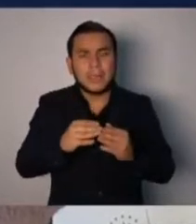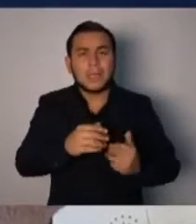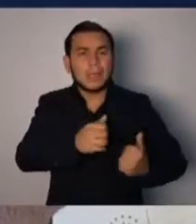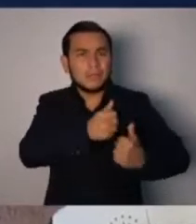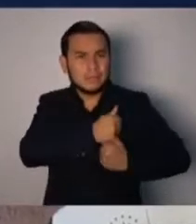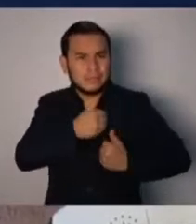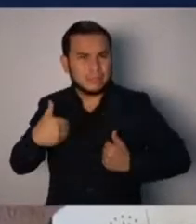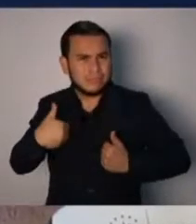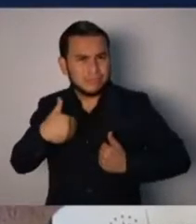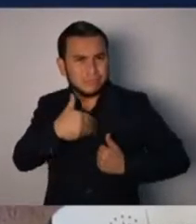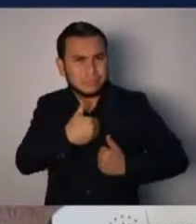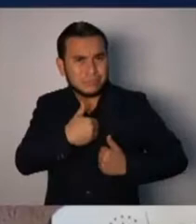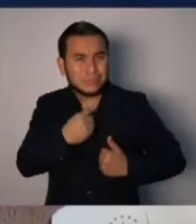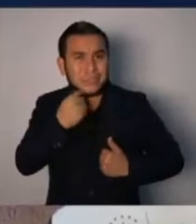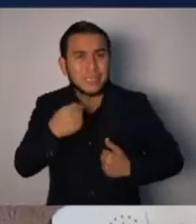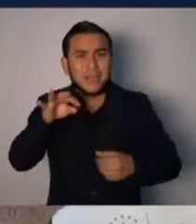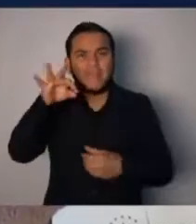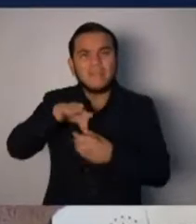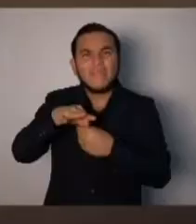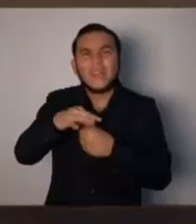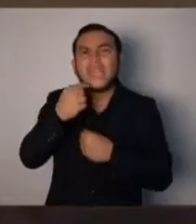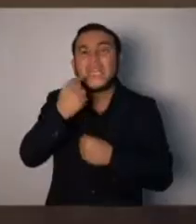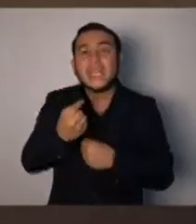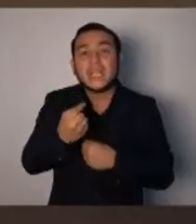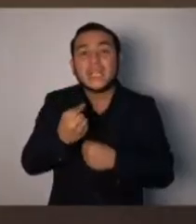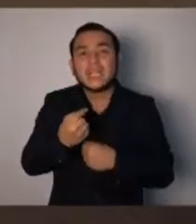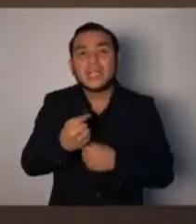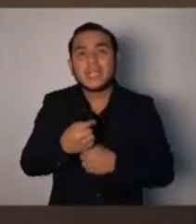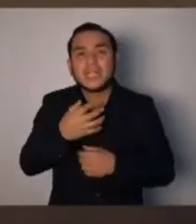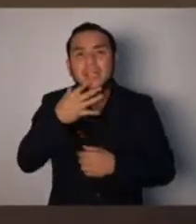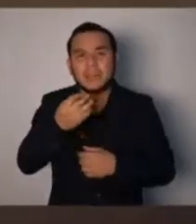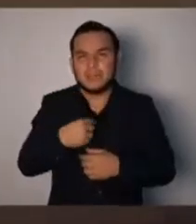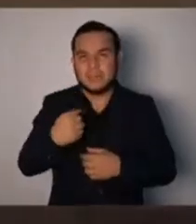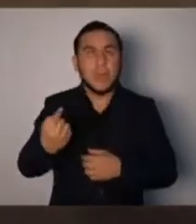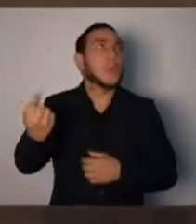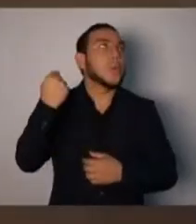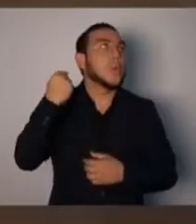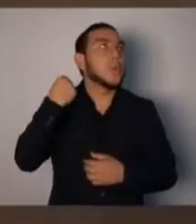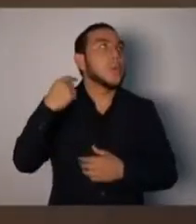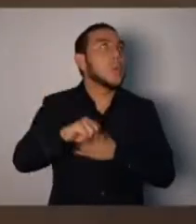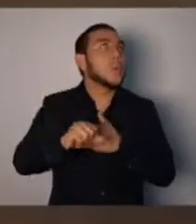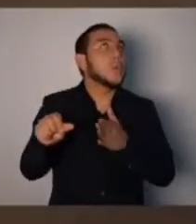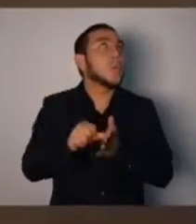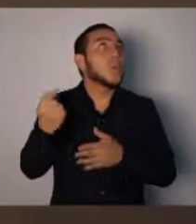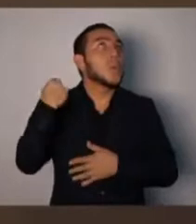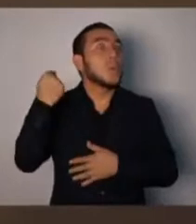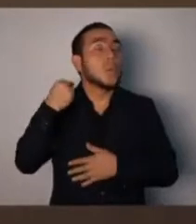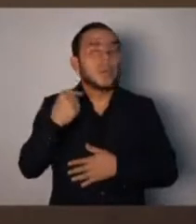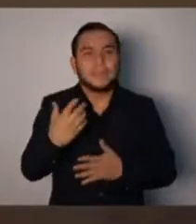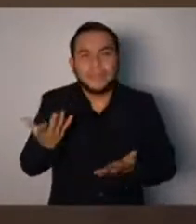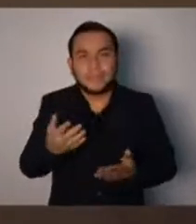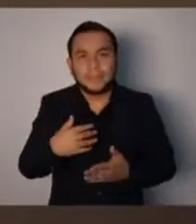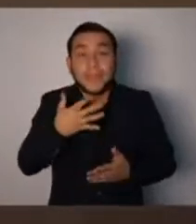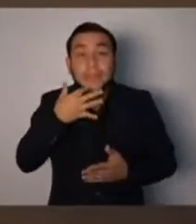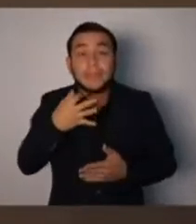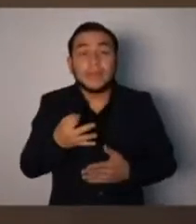y saben quién vota por ese sinvergüenza el chat primero que no le puede hacer caso porque la constitución del estadio de esa facultad que la lean